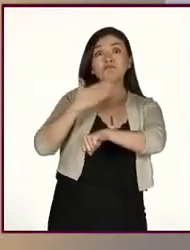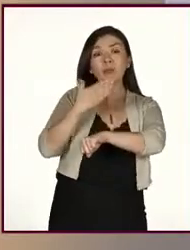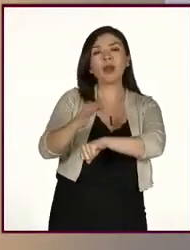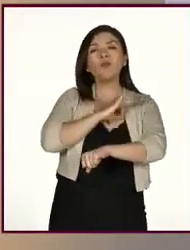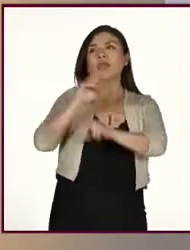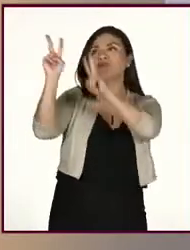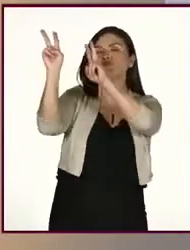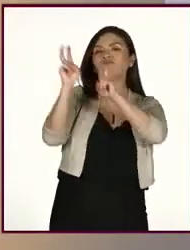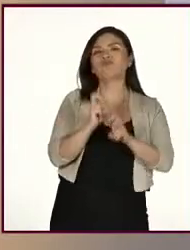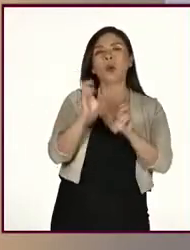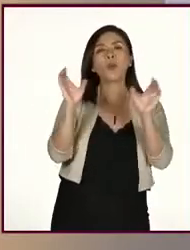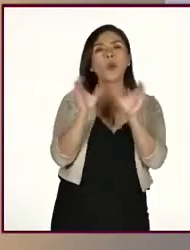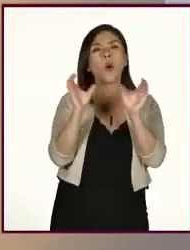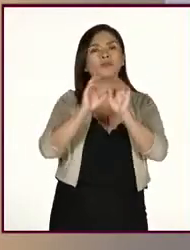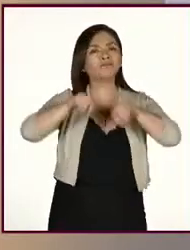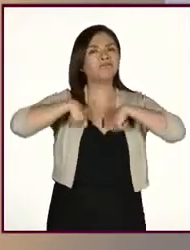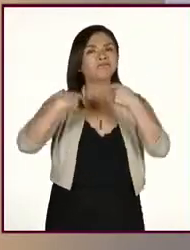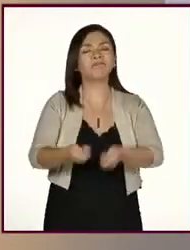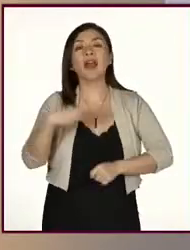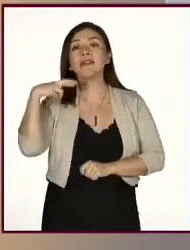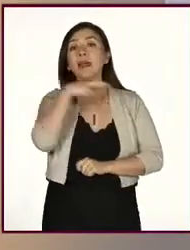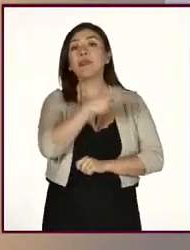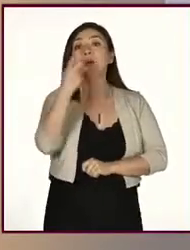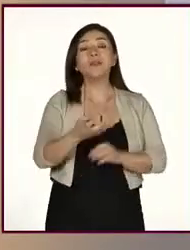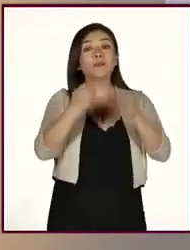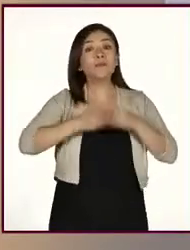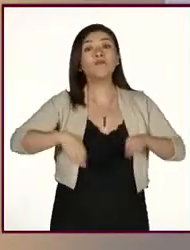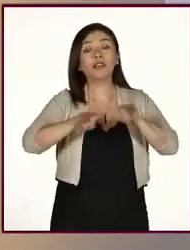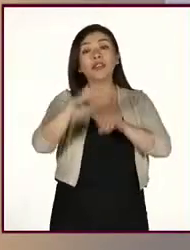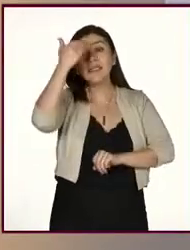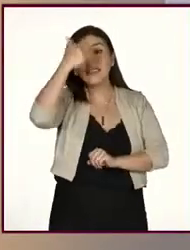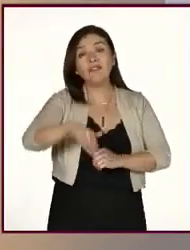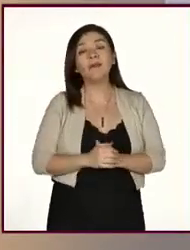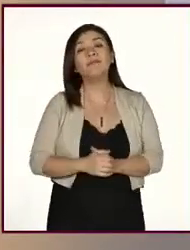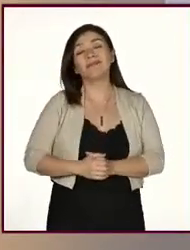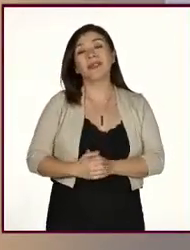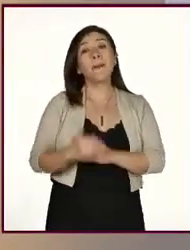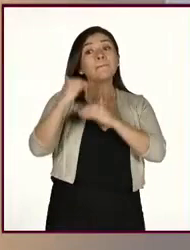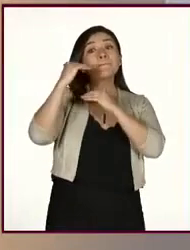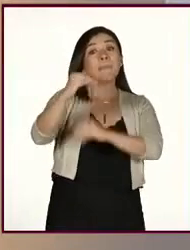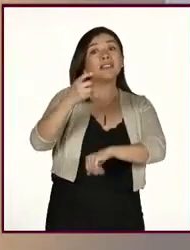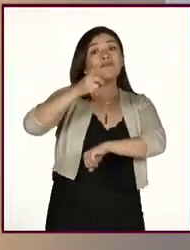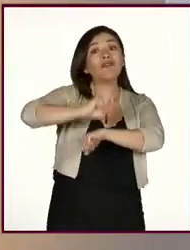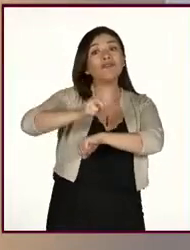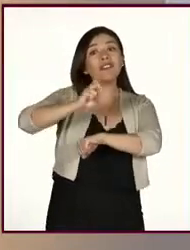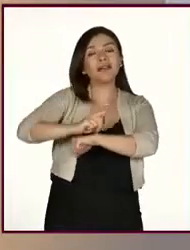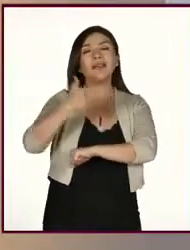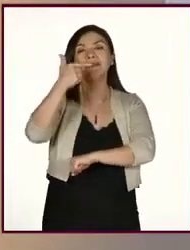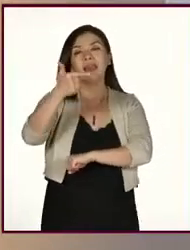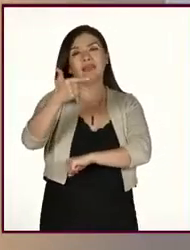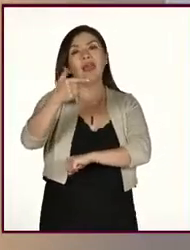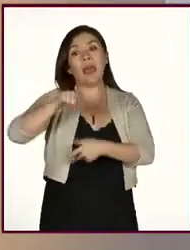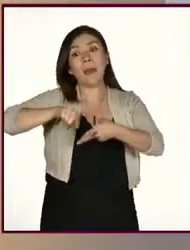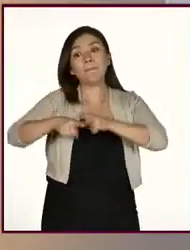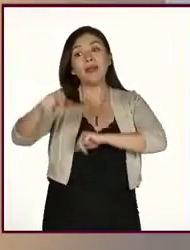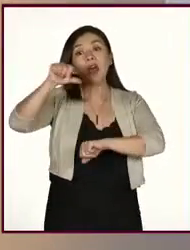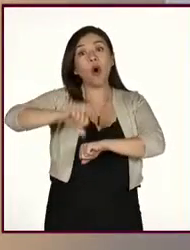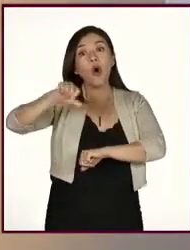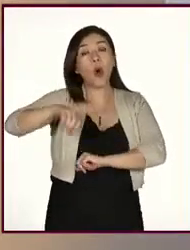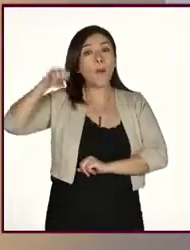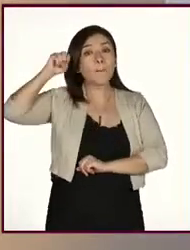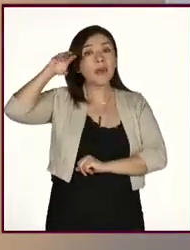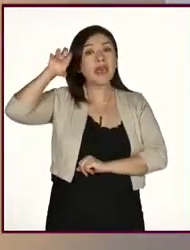su constancia inmediatamente. Y es importante también decirles que solo cuentan con 7 días naturales a partir de la